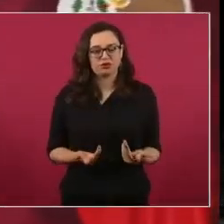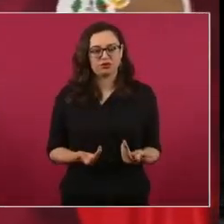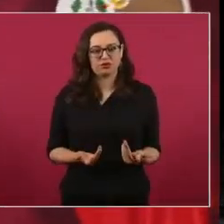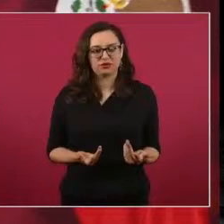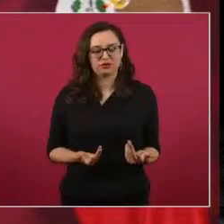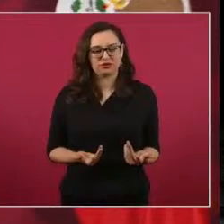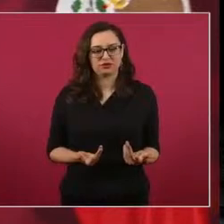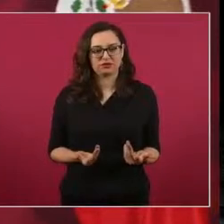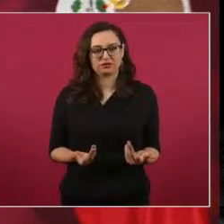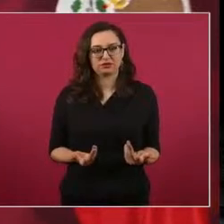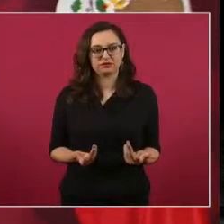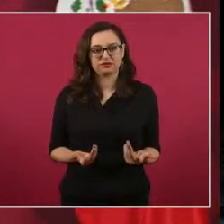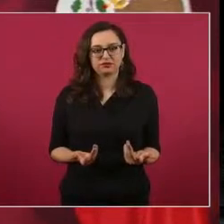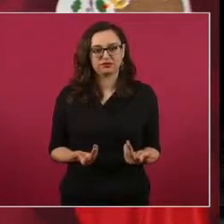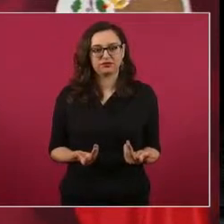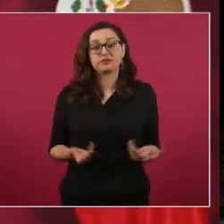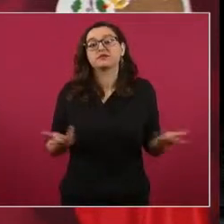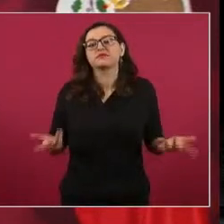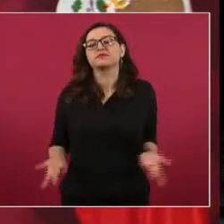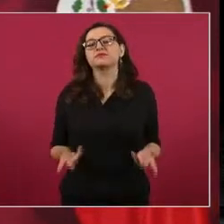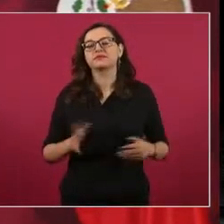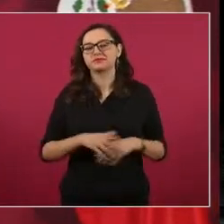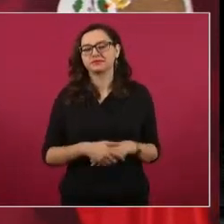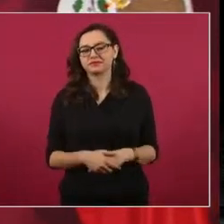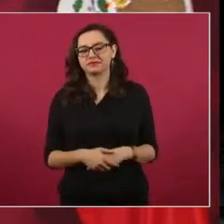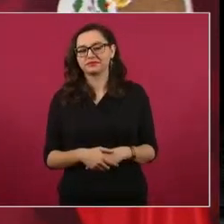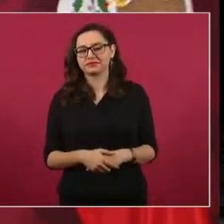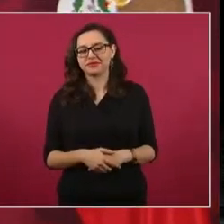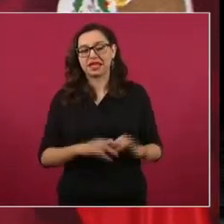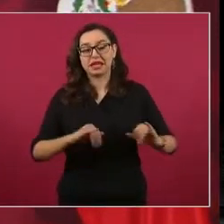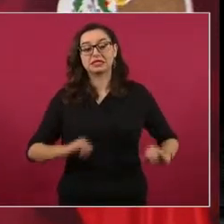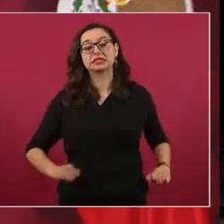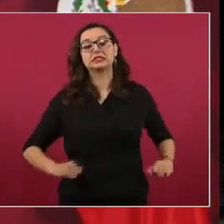lo de la creación de los organismos autónomos